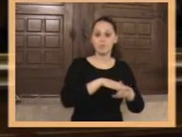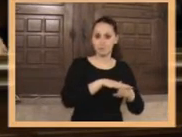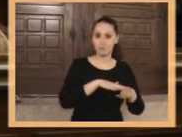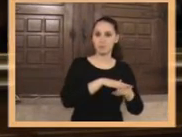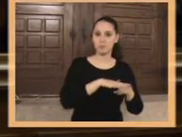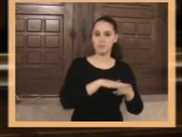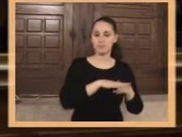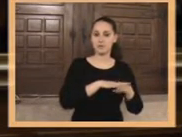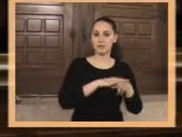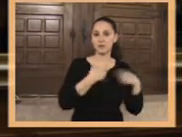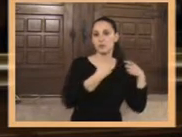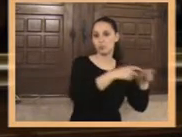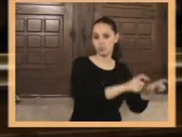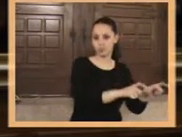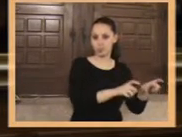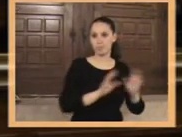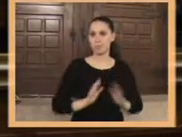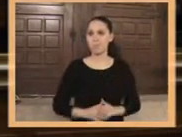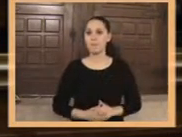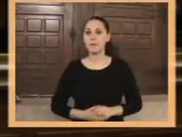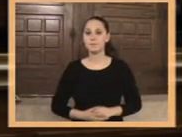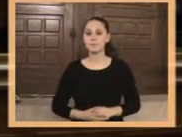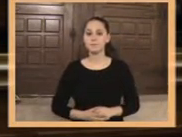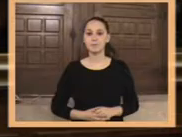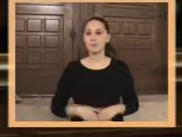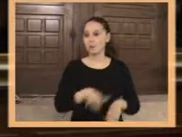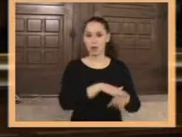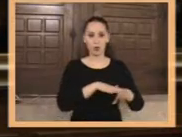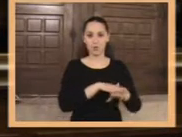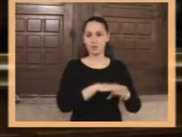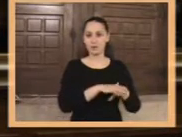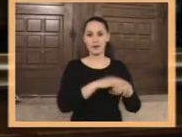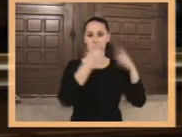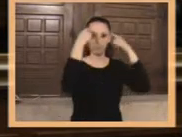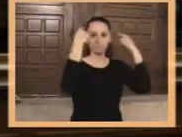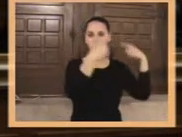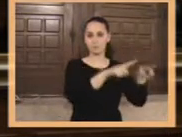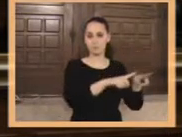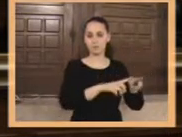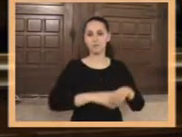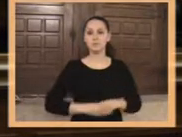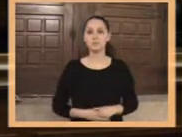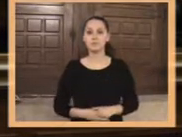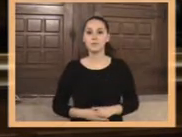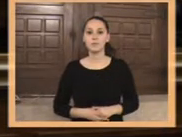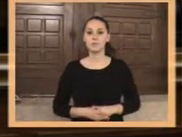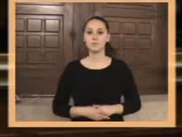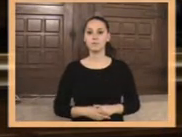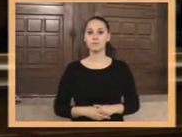del Ministerio competente, del Gobierno central, en definitiva. Entonces, una vez conseguida